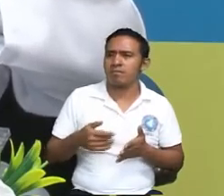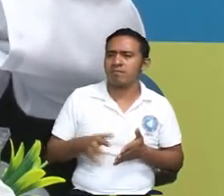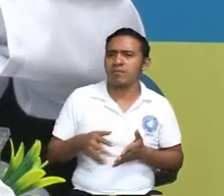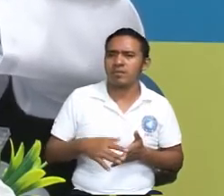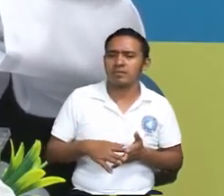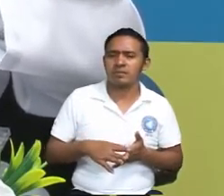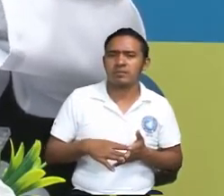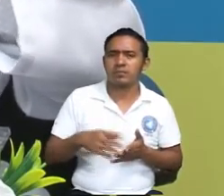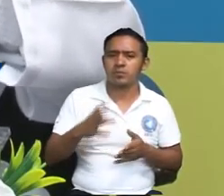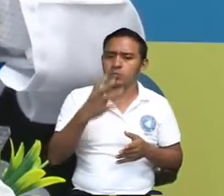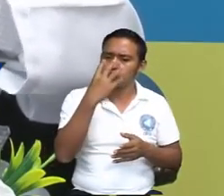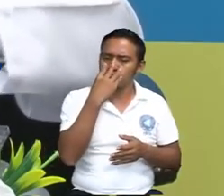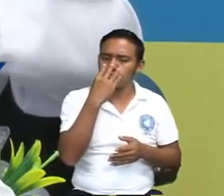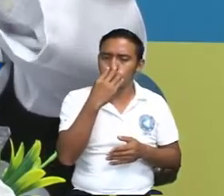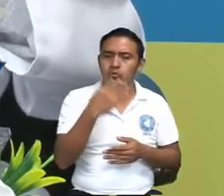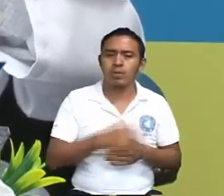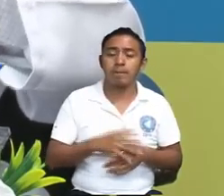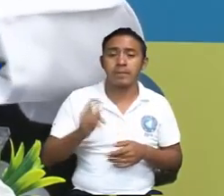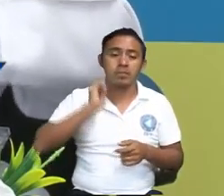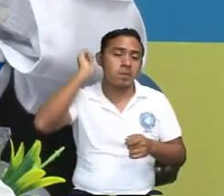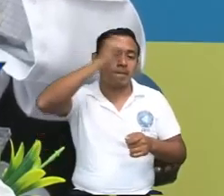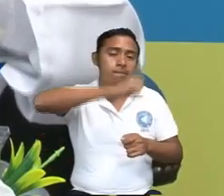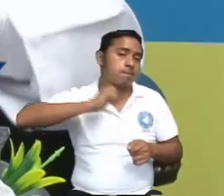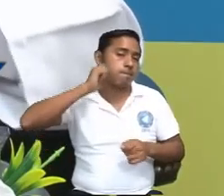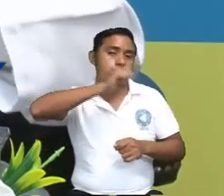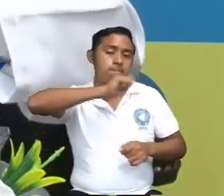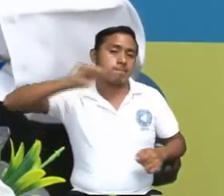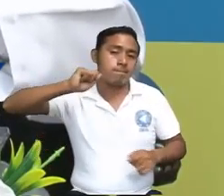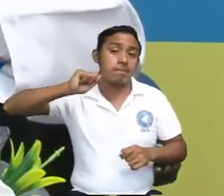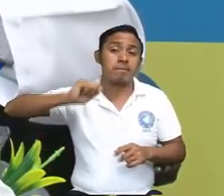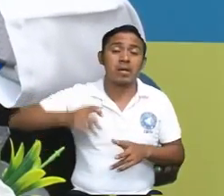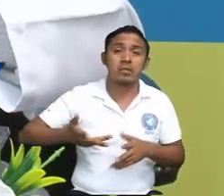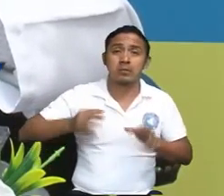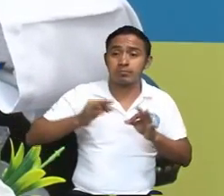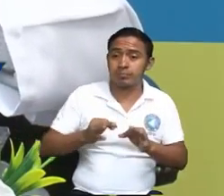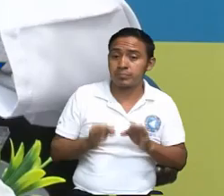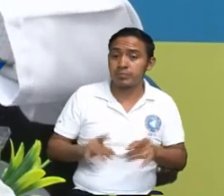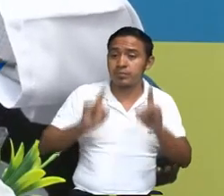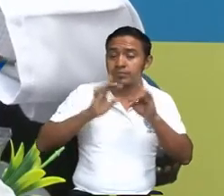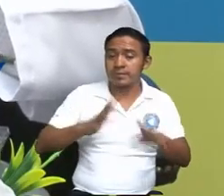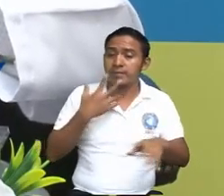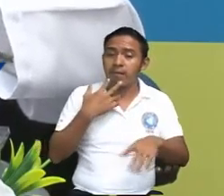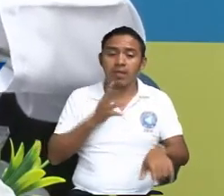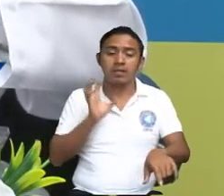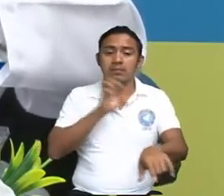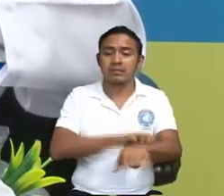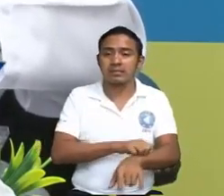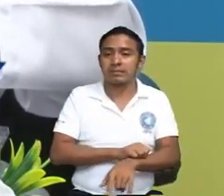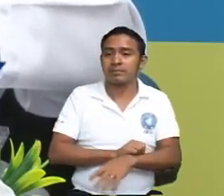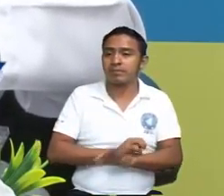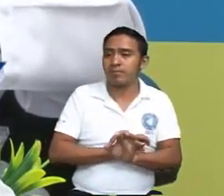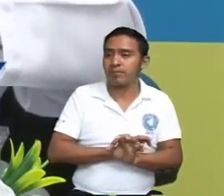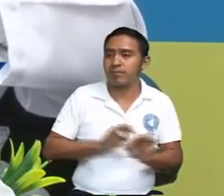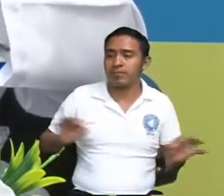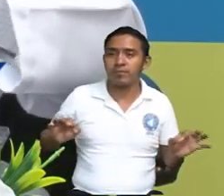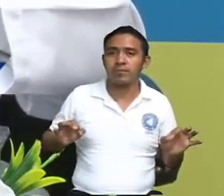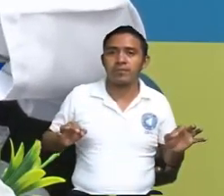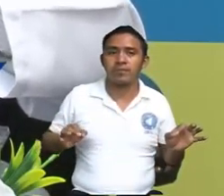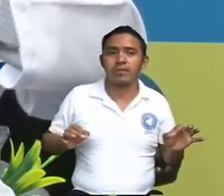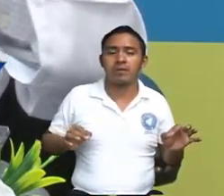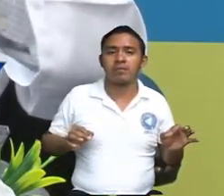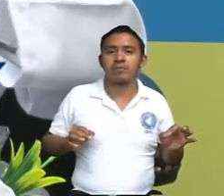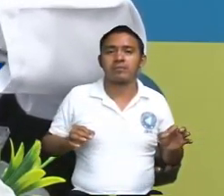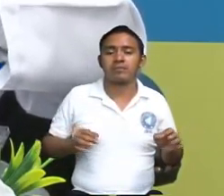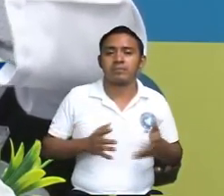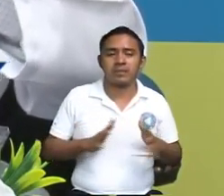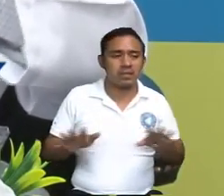el hocico, sino con la misma cuerda, para que así garanticemos que él, si hace algún envión de quererlo lesionar a